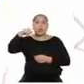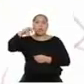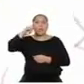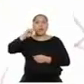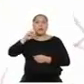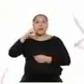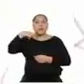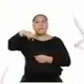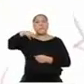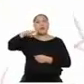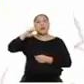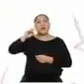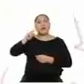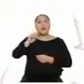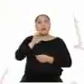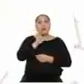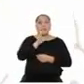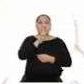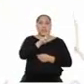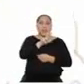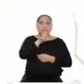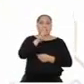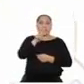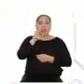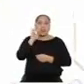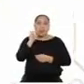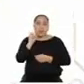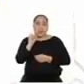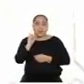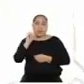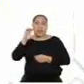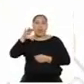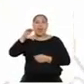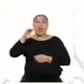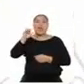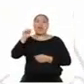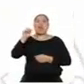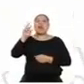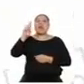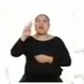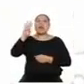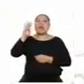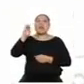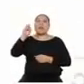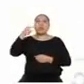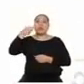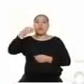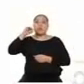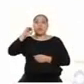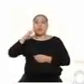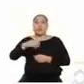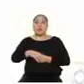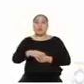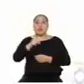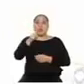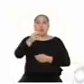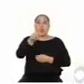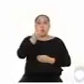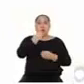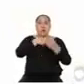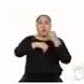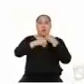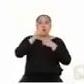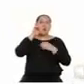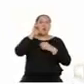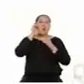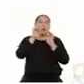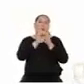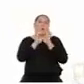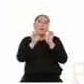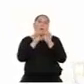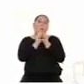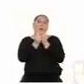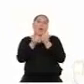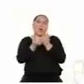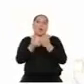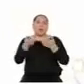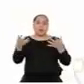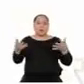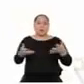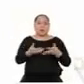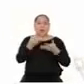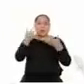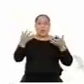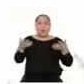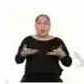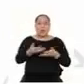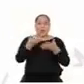proteínas y 330 gramos de carbohidratos diariamente Pepe consume normalmente alimentos como pan, ensalada,